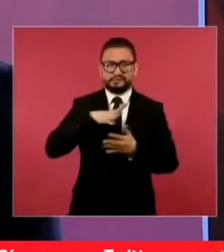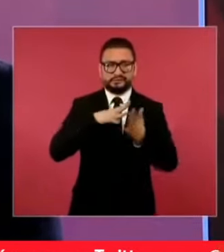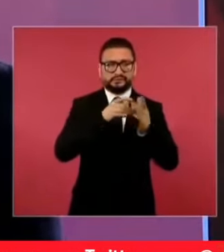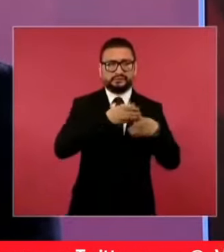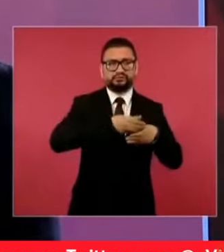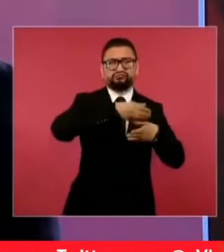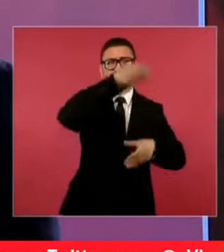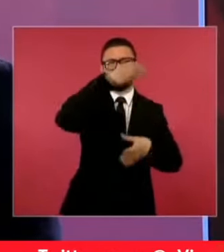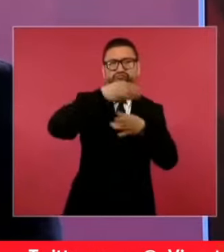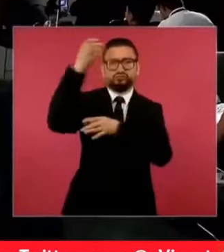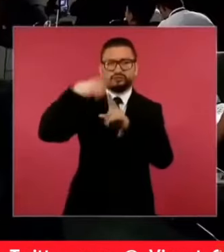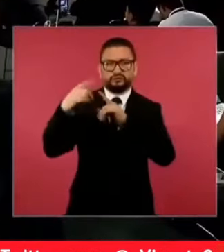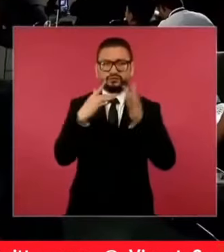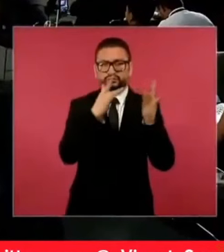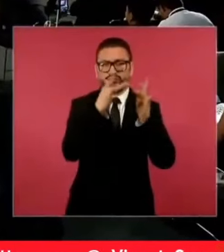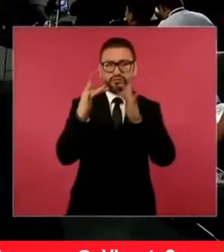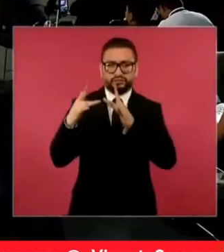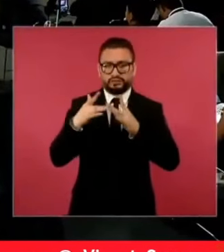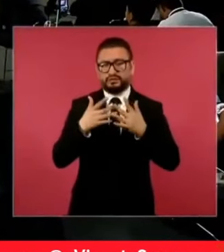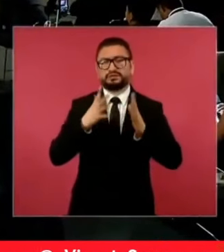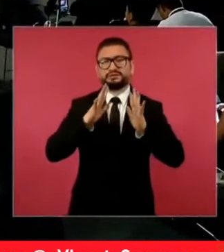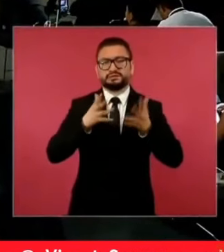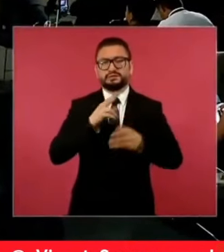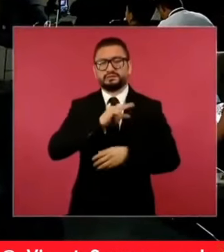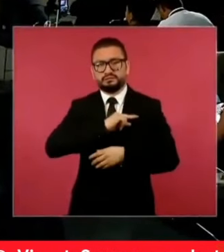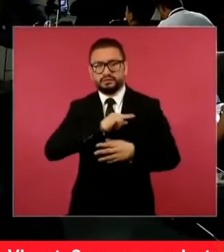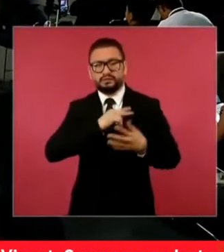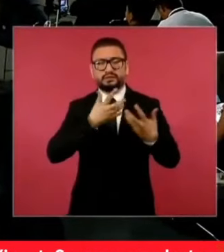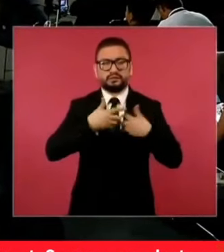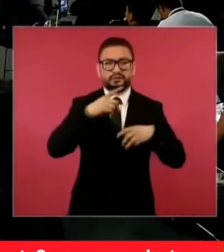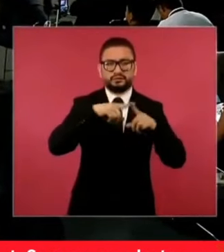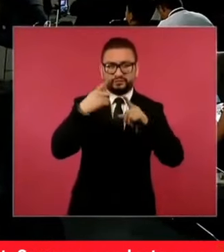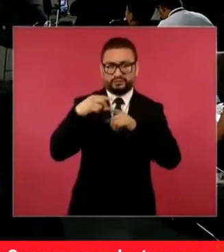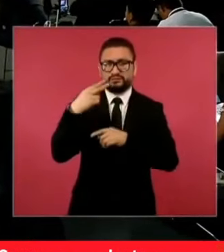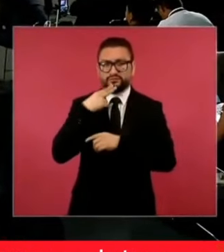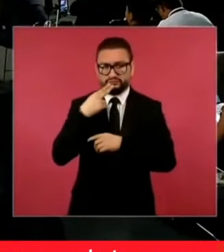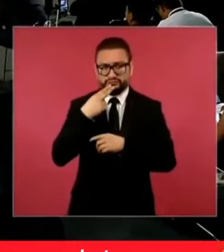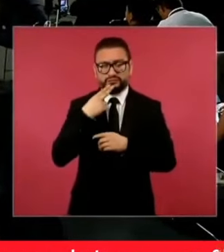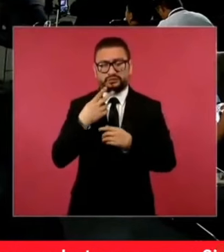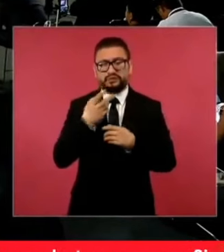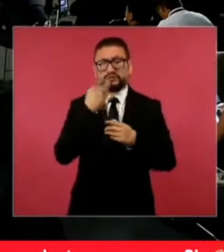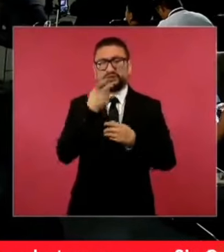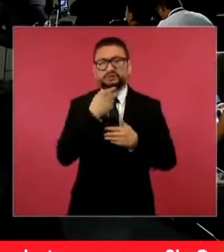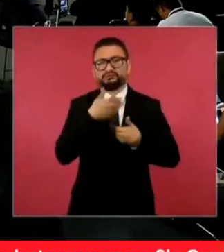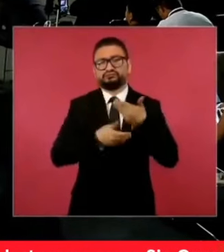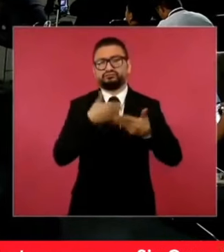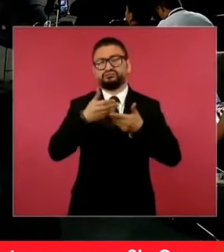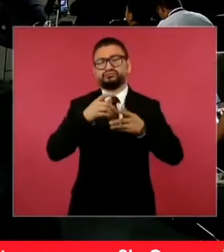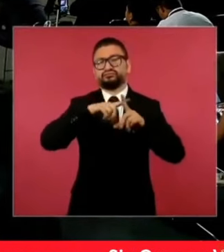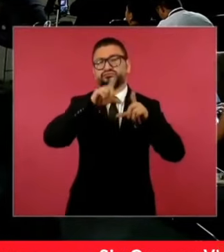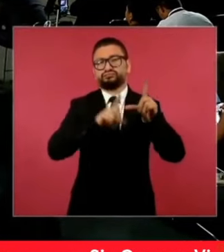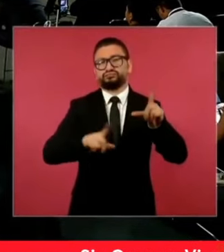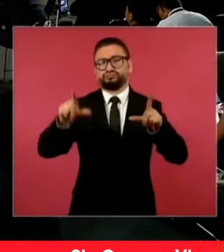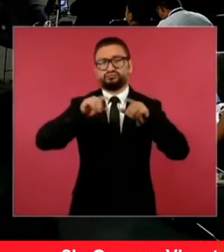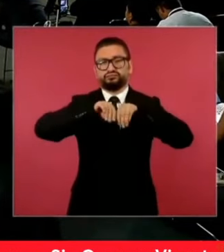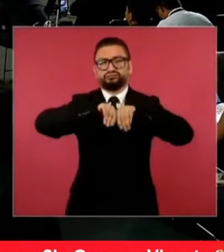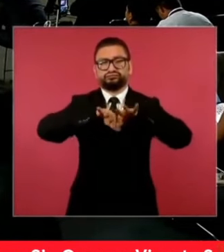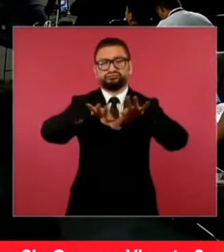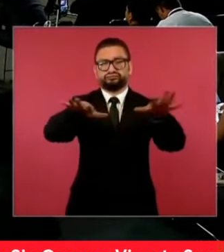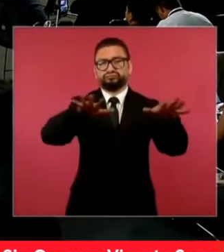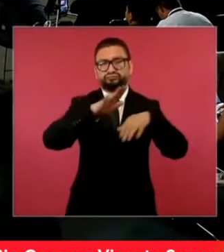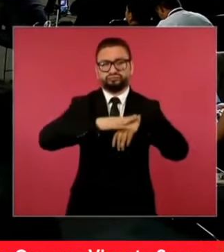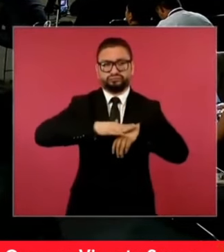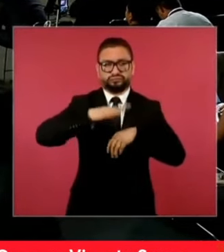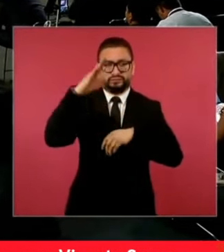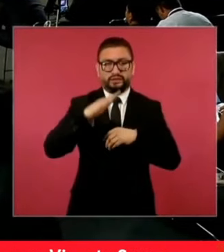operadores comerciales que ya funcionan en muchos lugares. El resultado nos da una gran cobertura que aprovecha a los